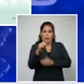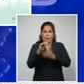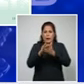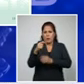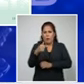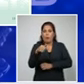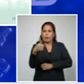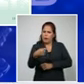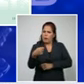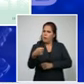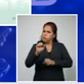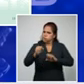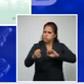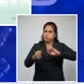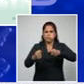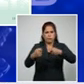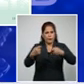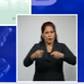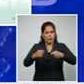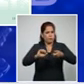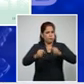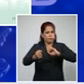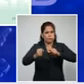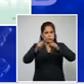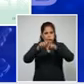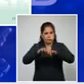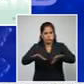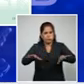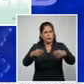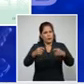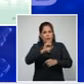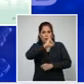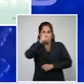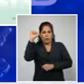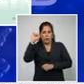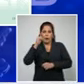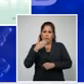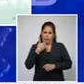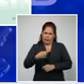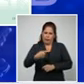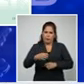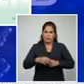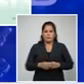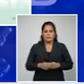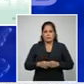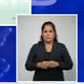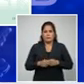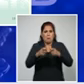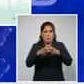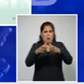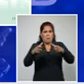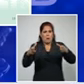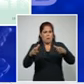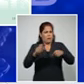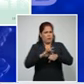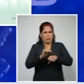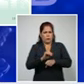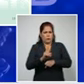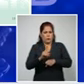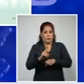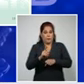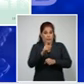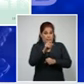que están adoptando y que tienen adoptadas, pues van a lograr que no se incremente mucho más. Los 16